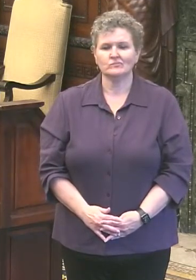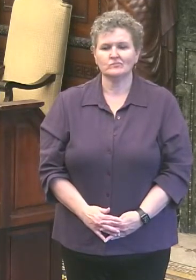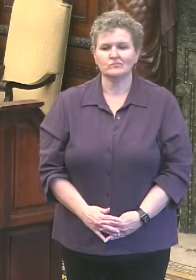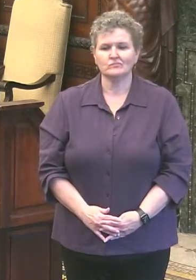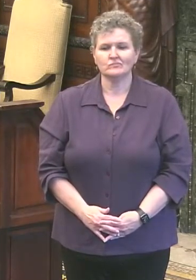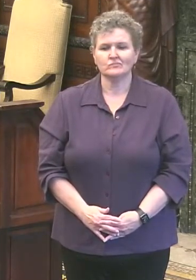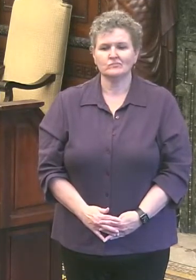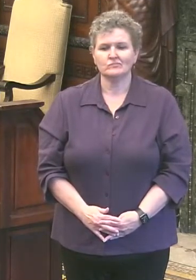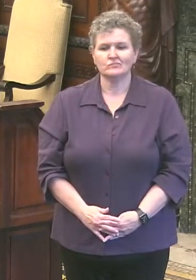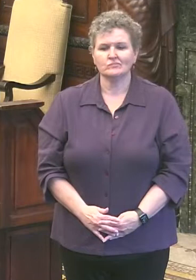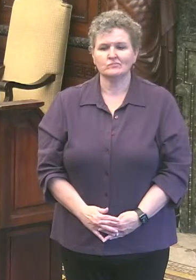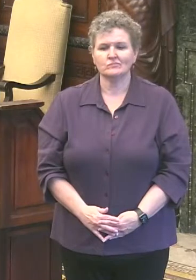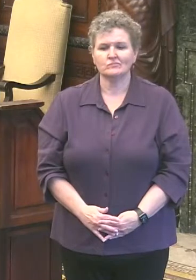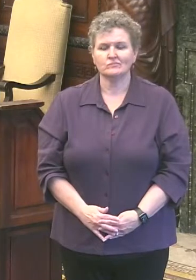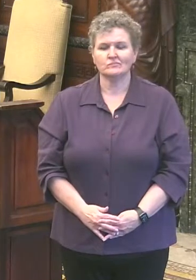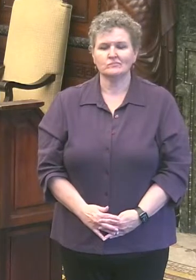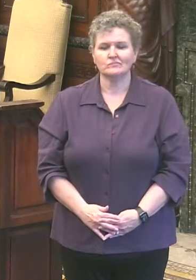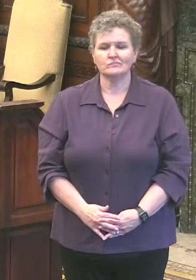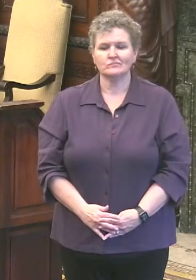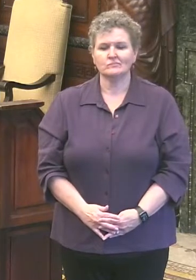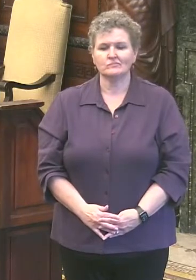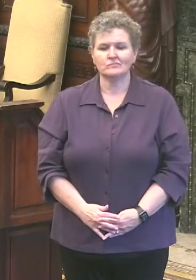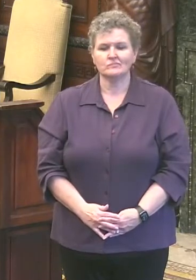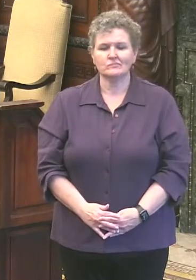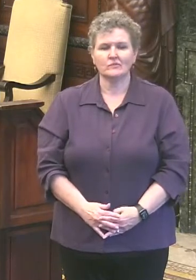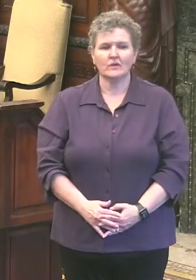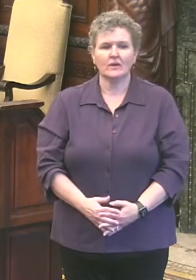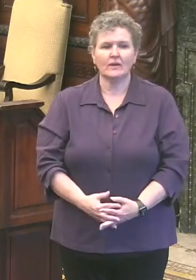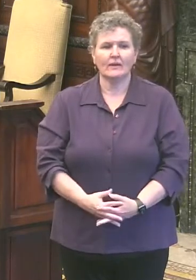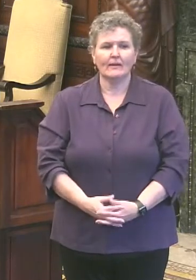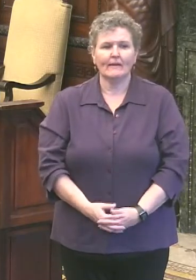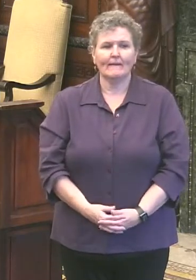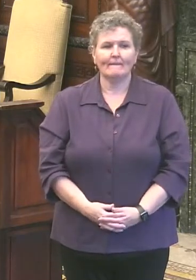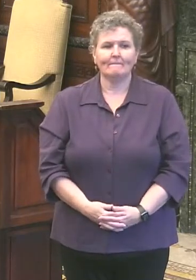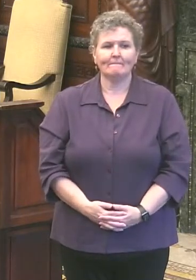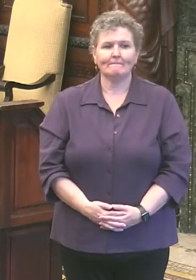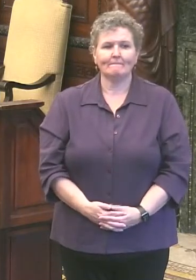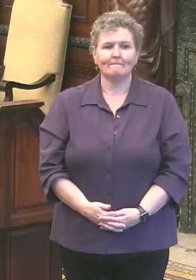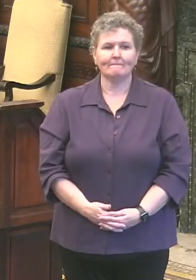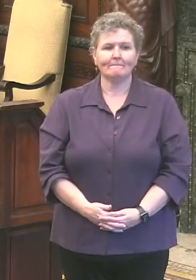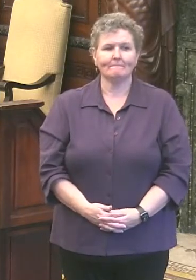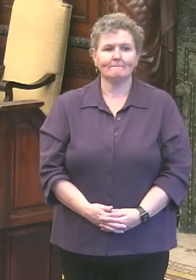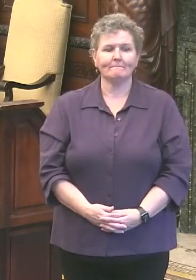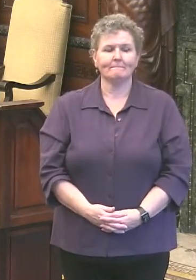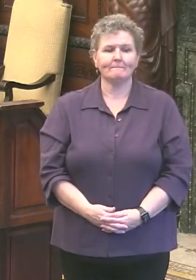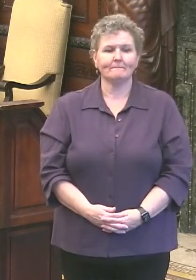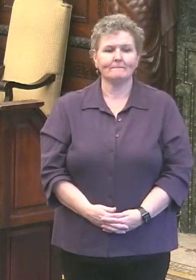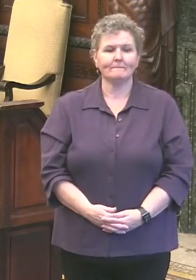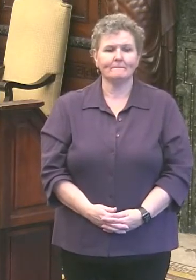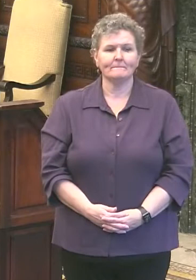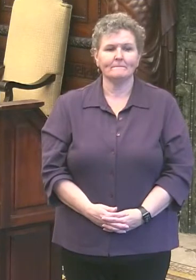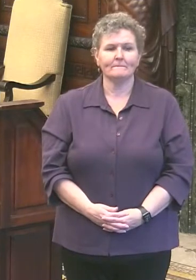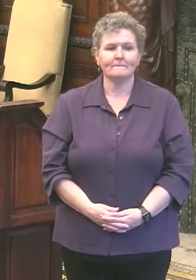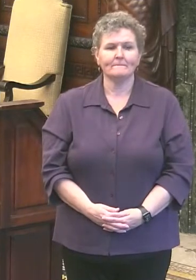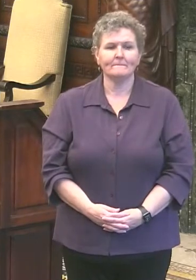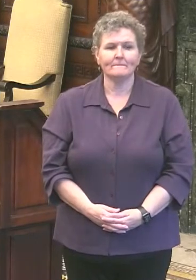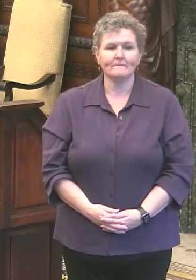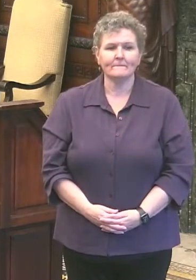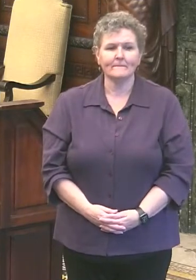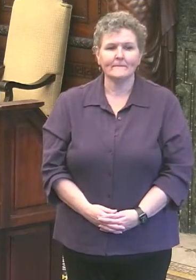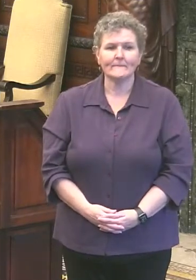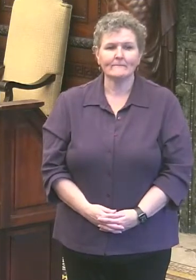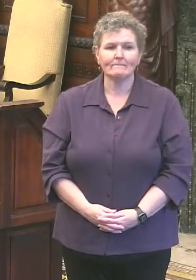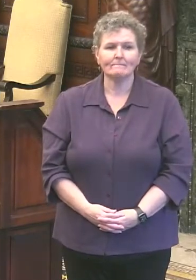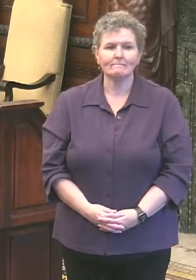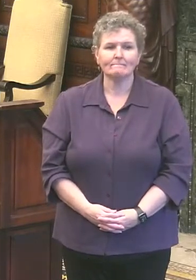expandir las pruebas para que estén disponibles en estas comunidades que no han tenido acceso a cuidado médico de forma regular. Y vamos a continuar con